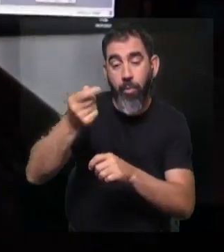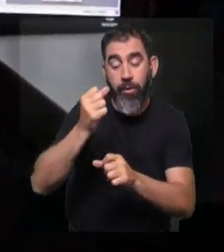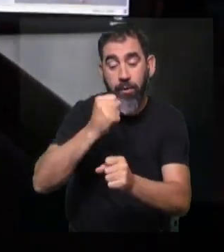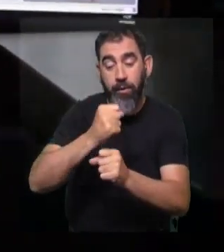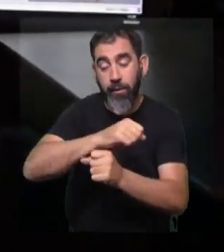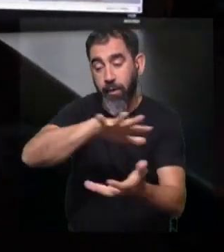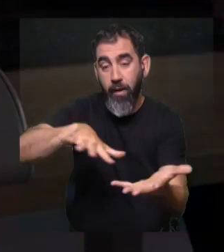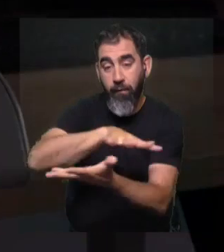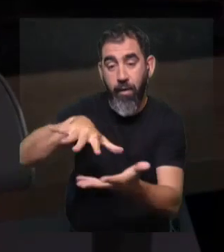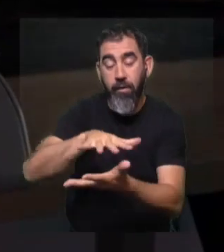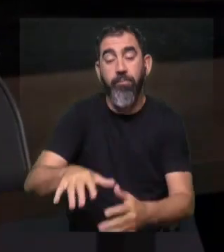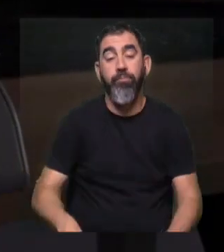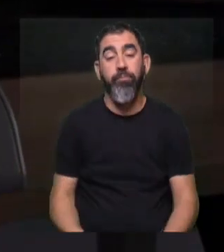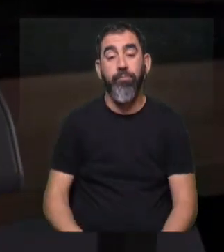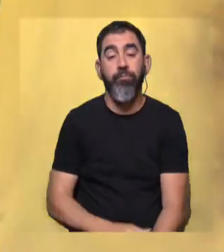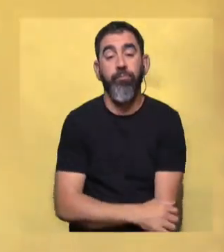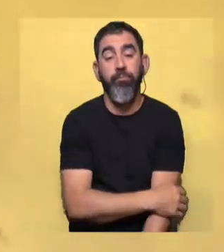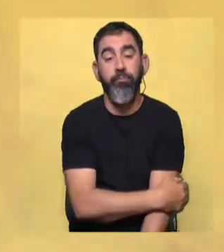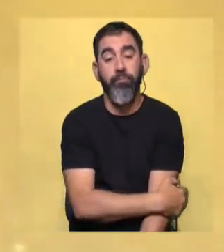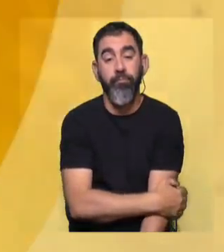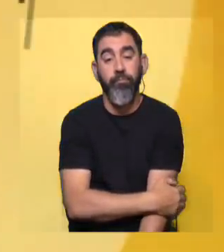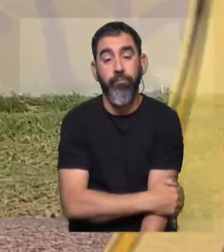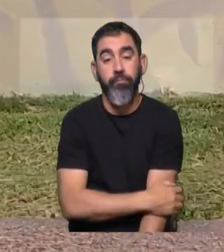de este cuerpo policial.